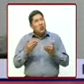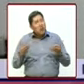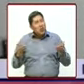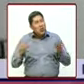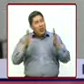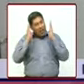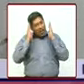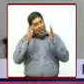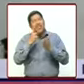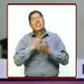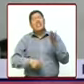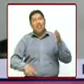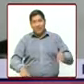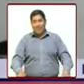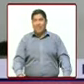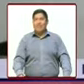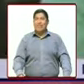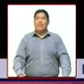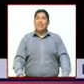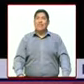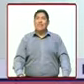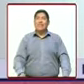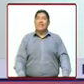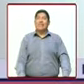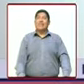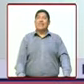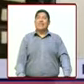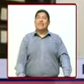Escuchen y vean de qué se trata.